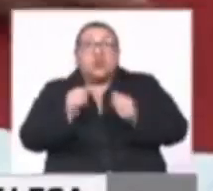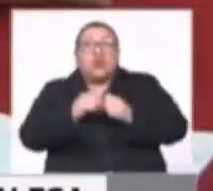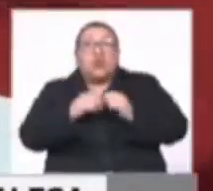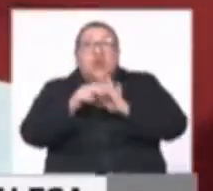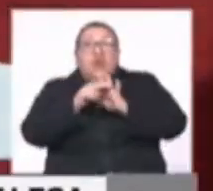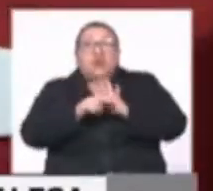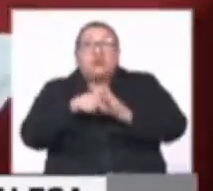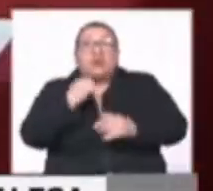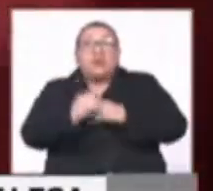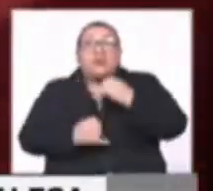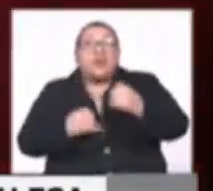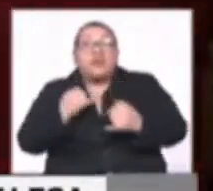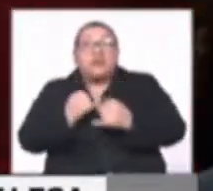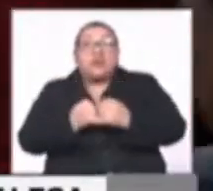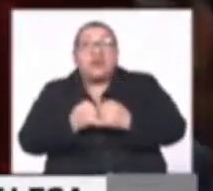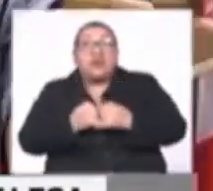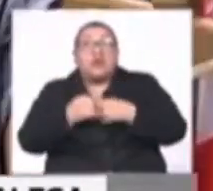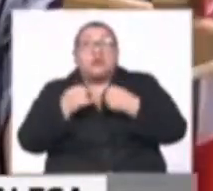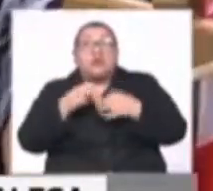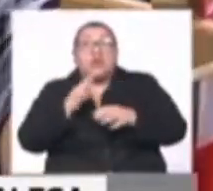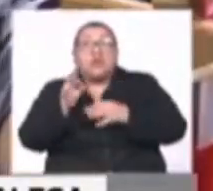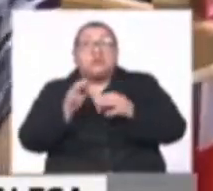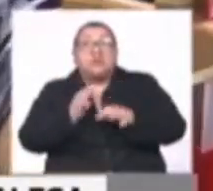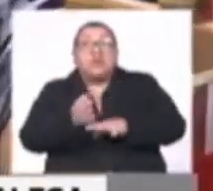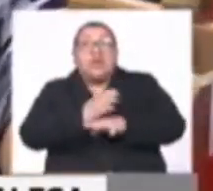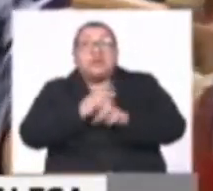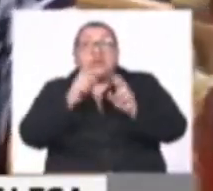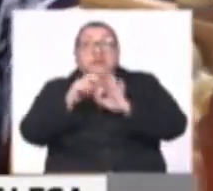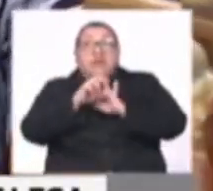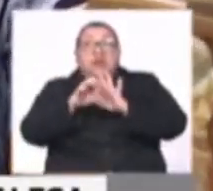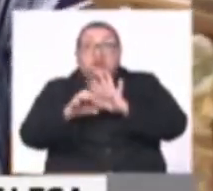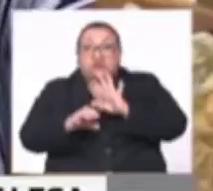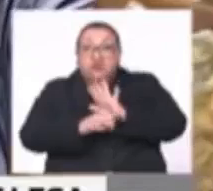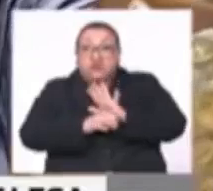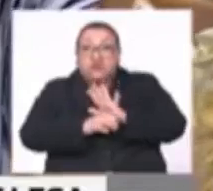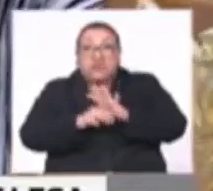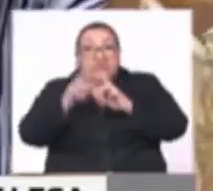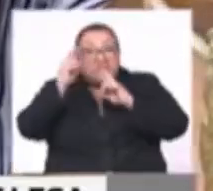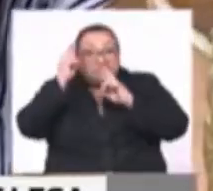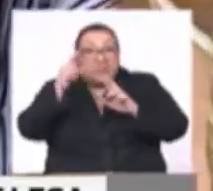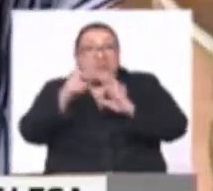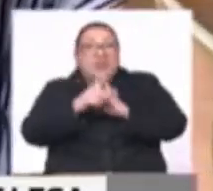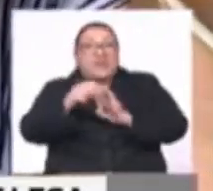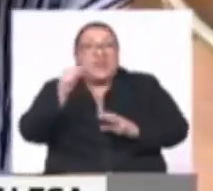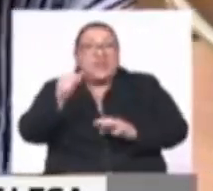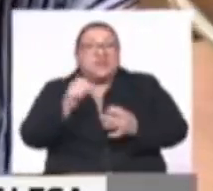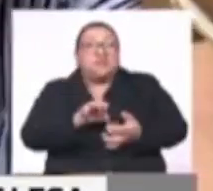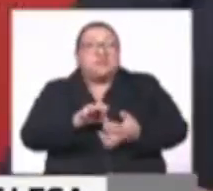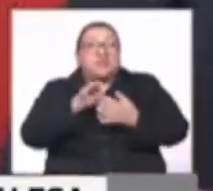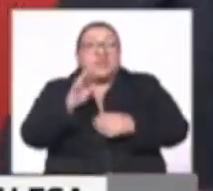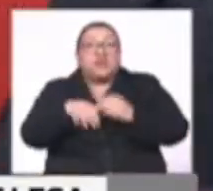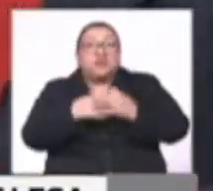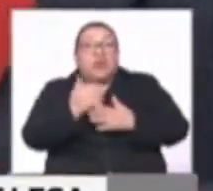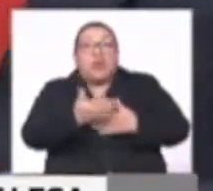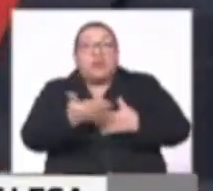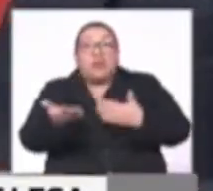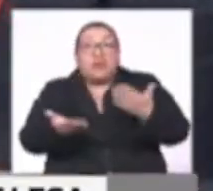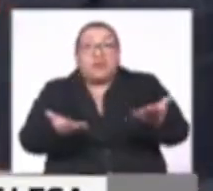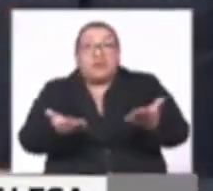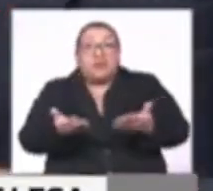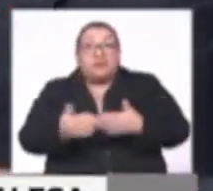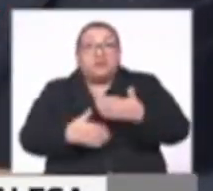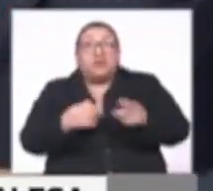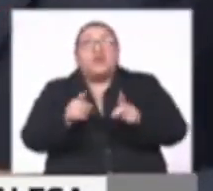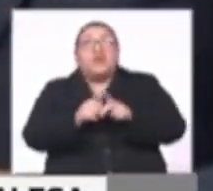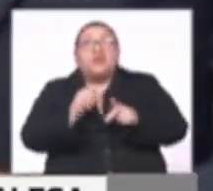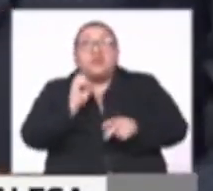normas internacionales de conformidad con los preceptos constitucionales y respetando los derechos fundamentales de las partes procesales.